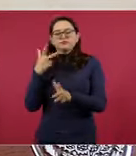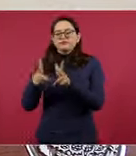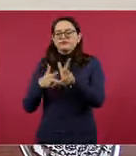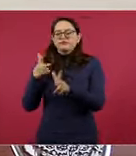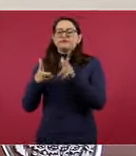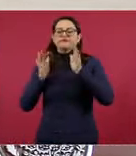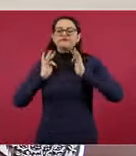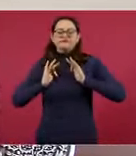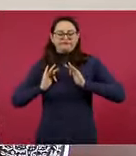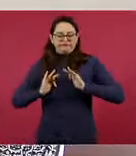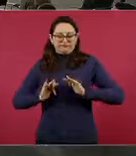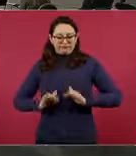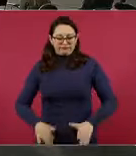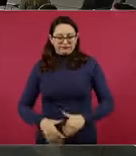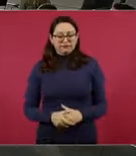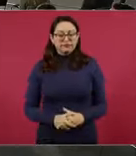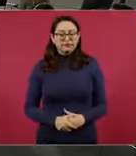pero